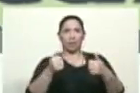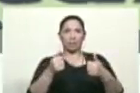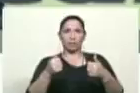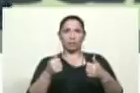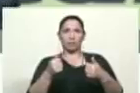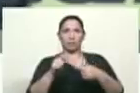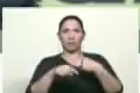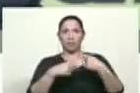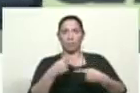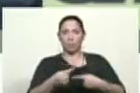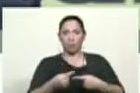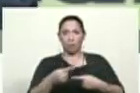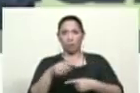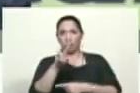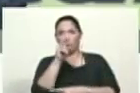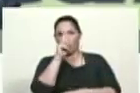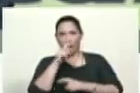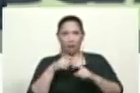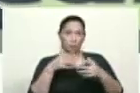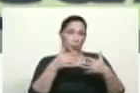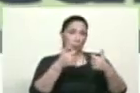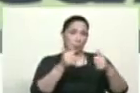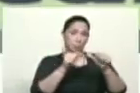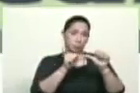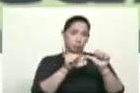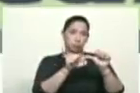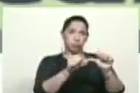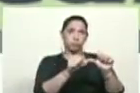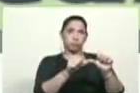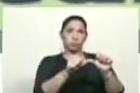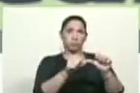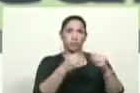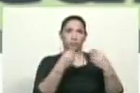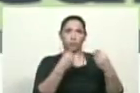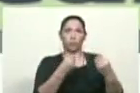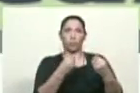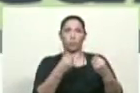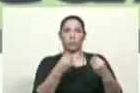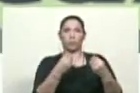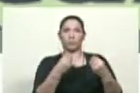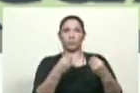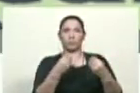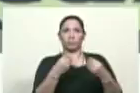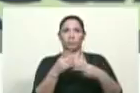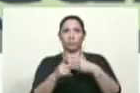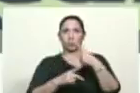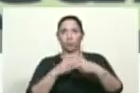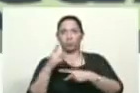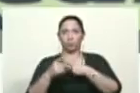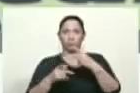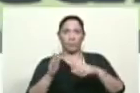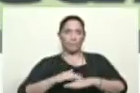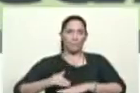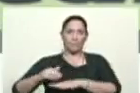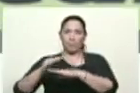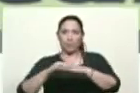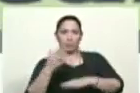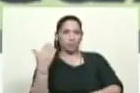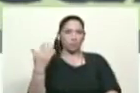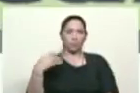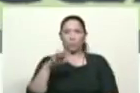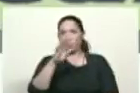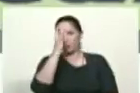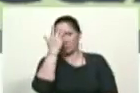estar 2 años en la cárcel como consecuencia de los hechos de aquel día,